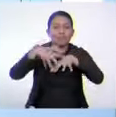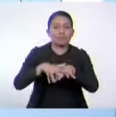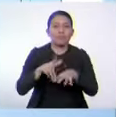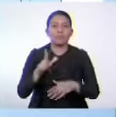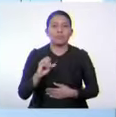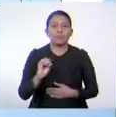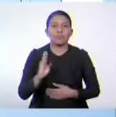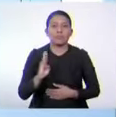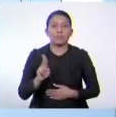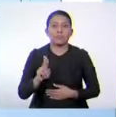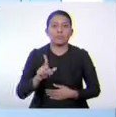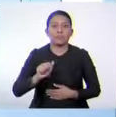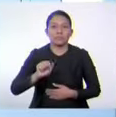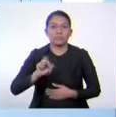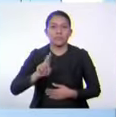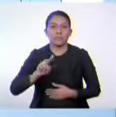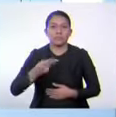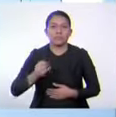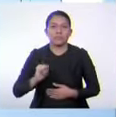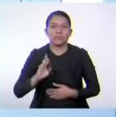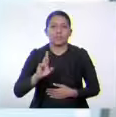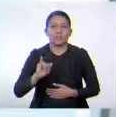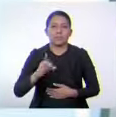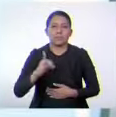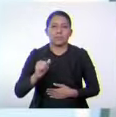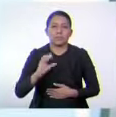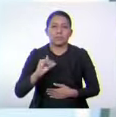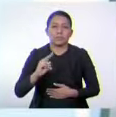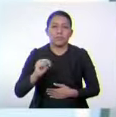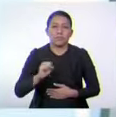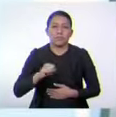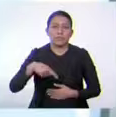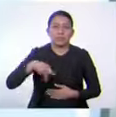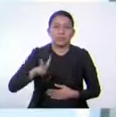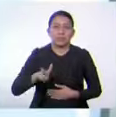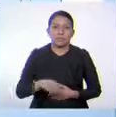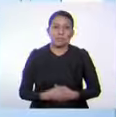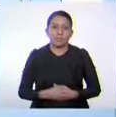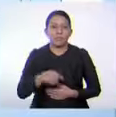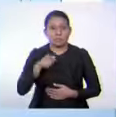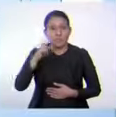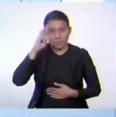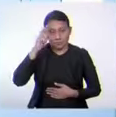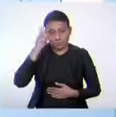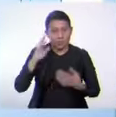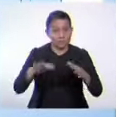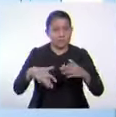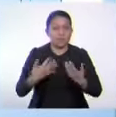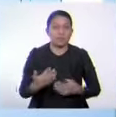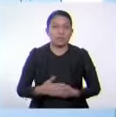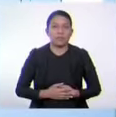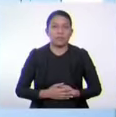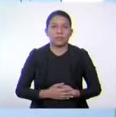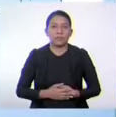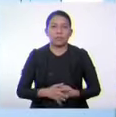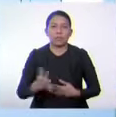lobular para una hibridación sp2. Esto lo que me indica que es un doble